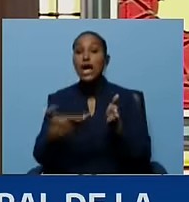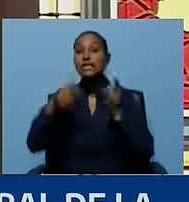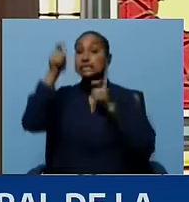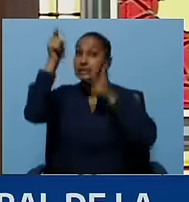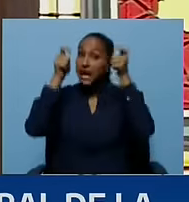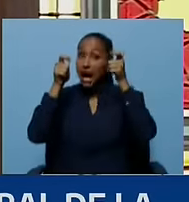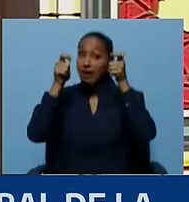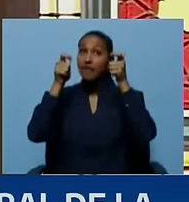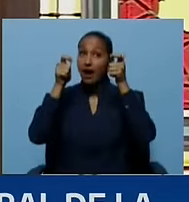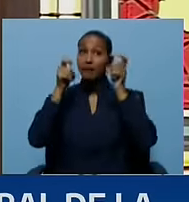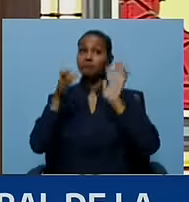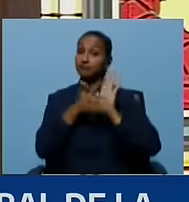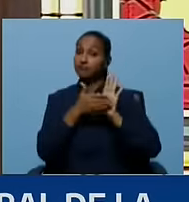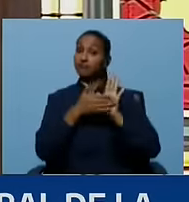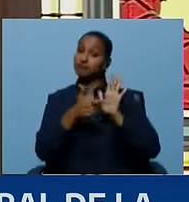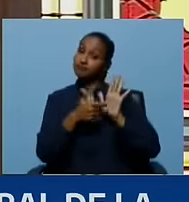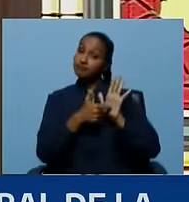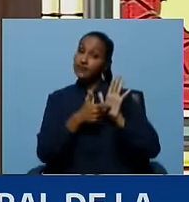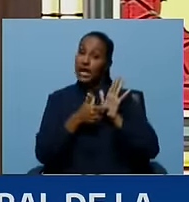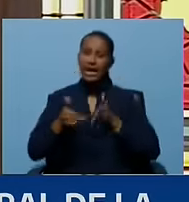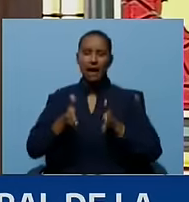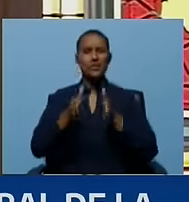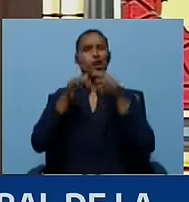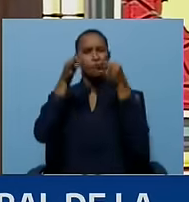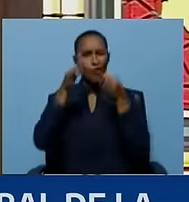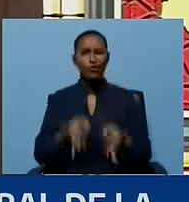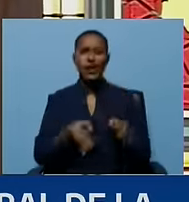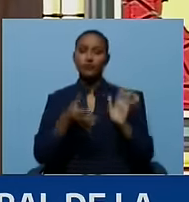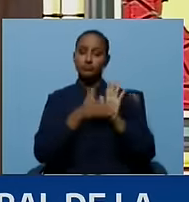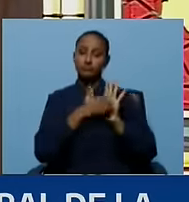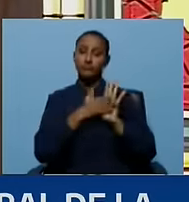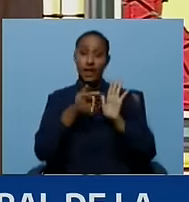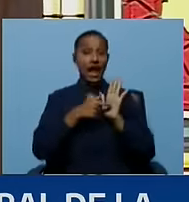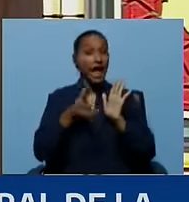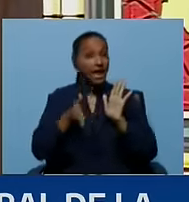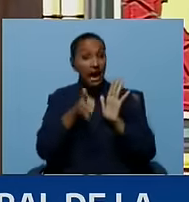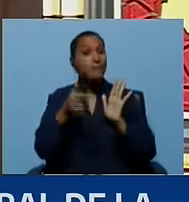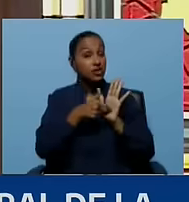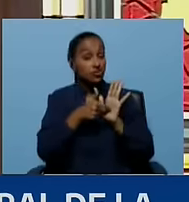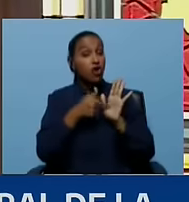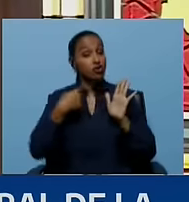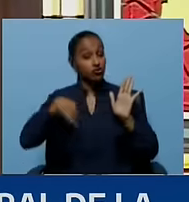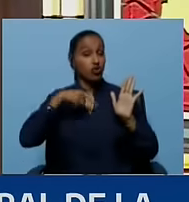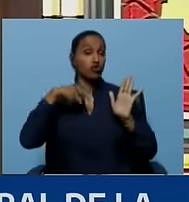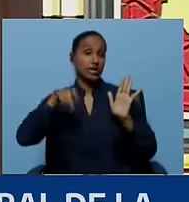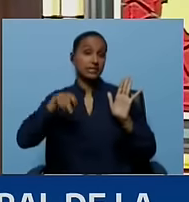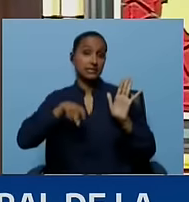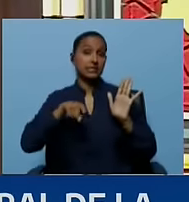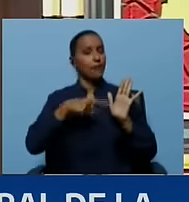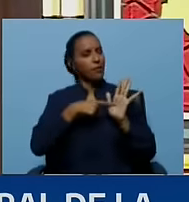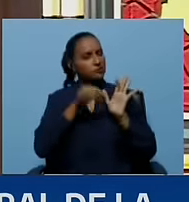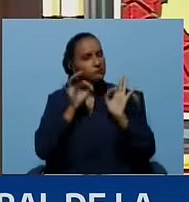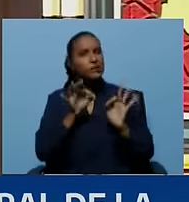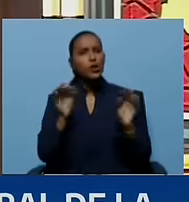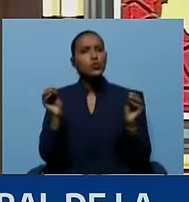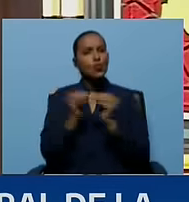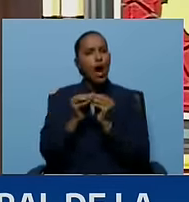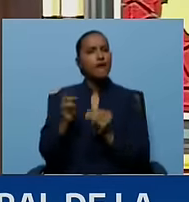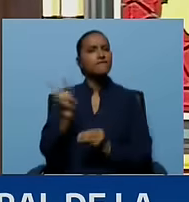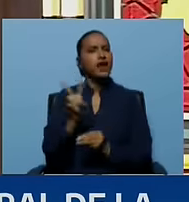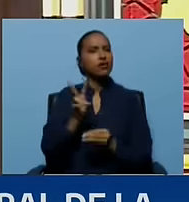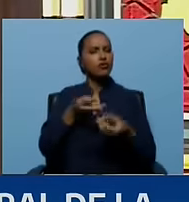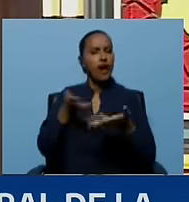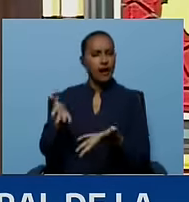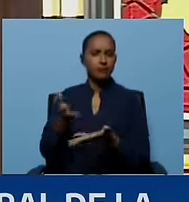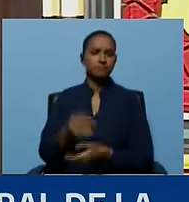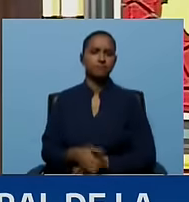Está señalado, es el camino correcto, es el camino necesario, es el camino pertinente para Venezuela. Y